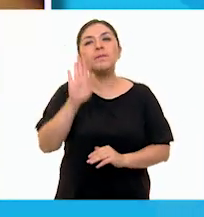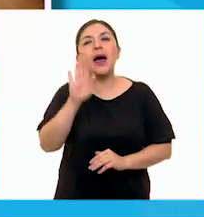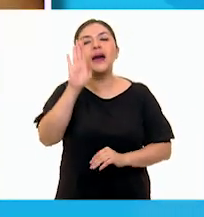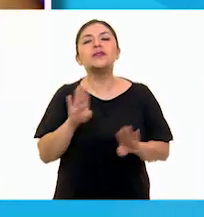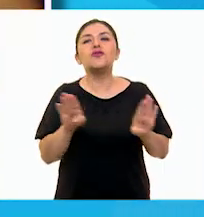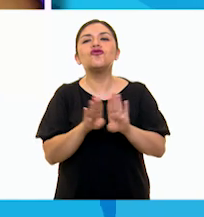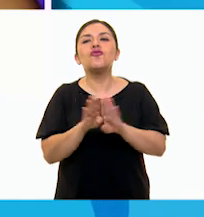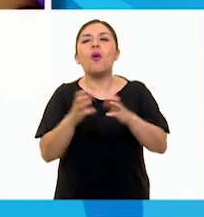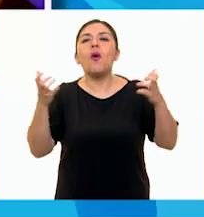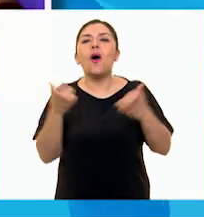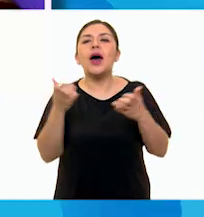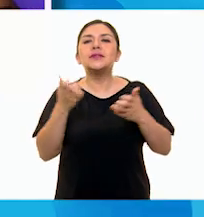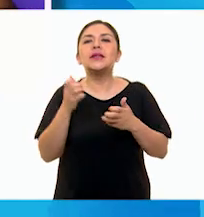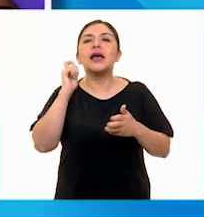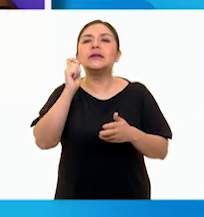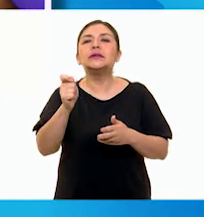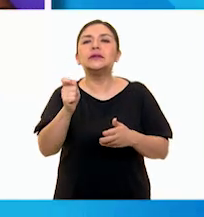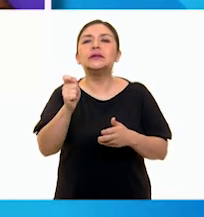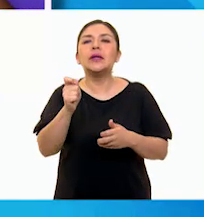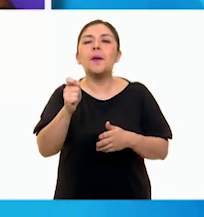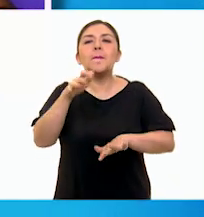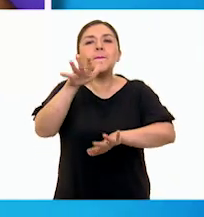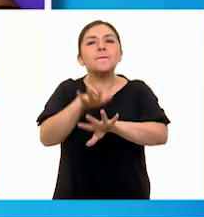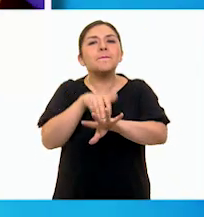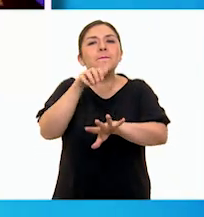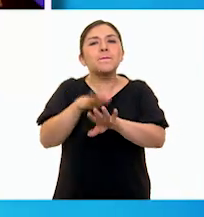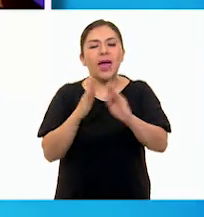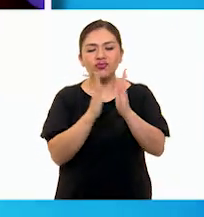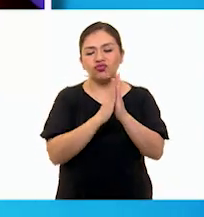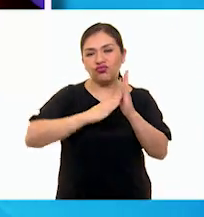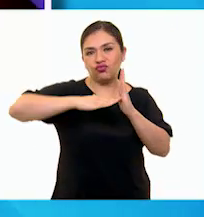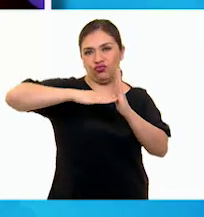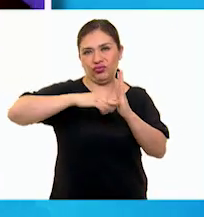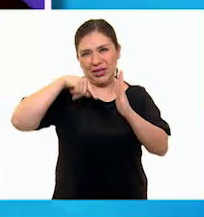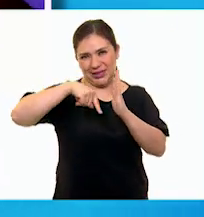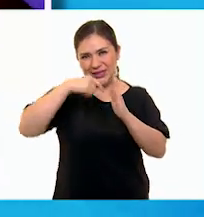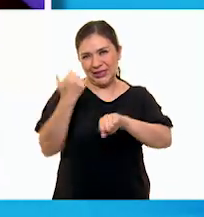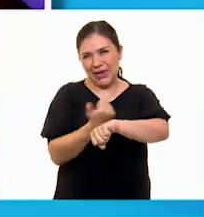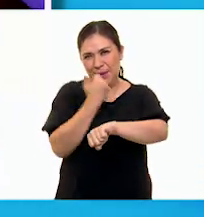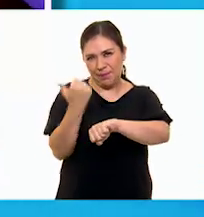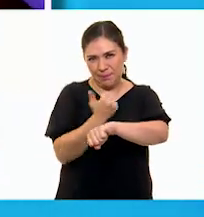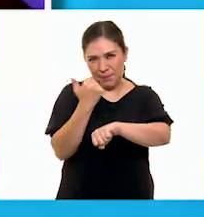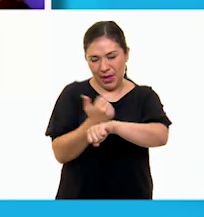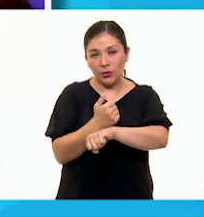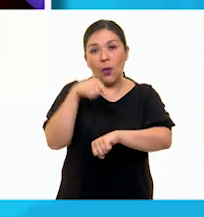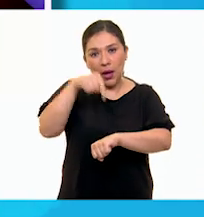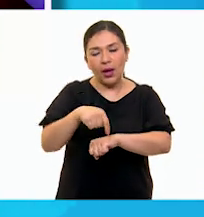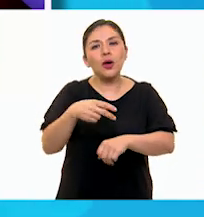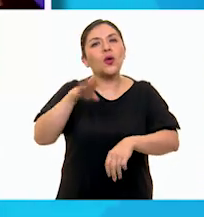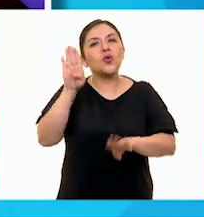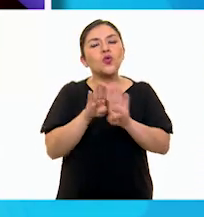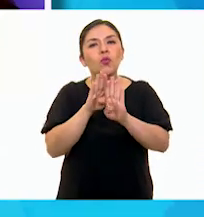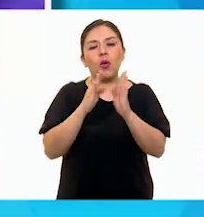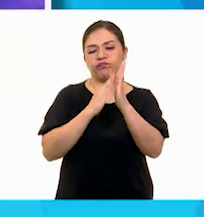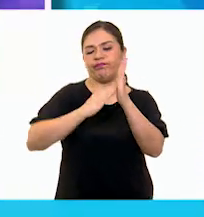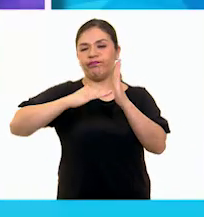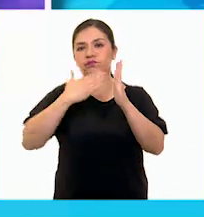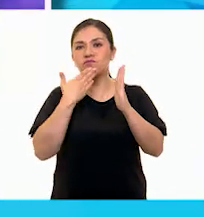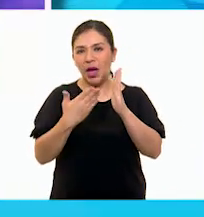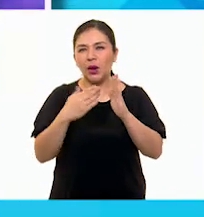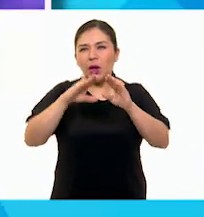haciendo la forma del piecito o zapatito del muñeco. Hacemos que quede un poco recto,